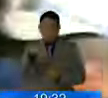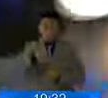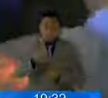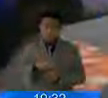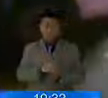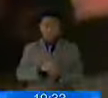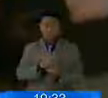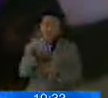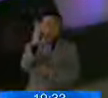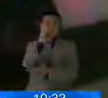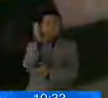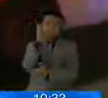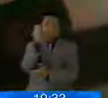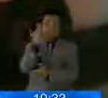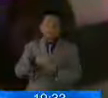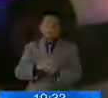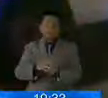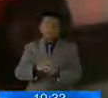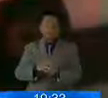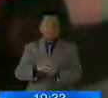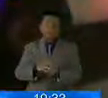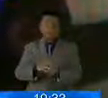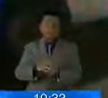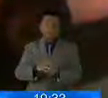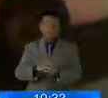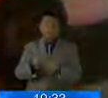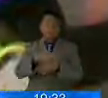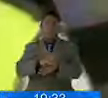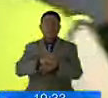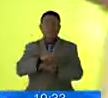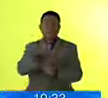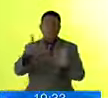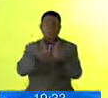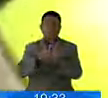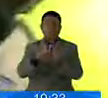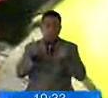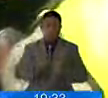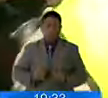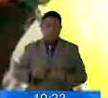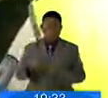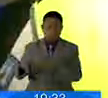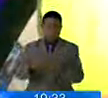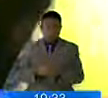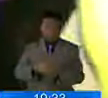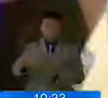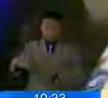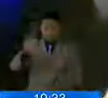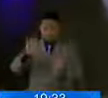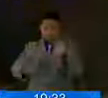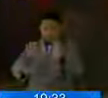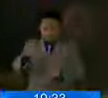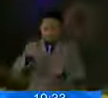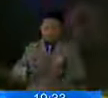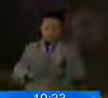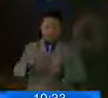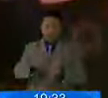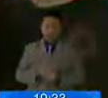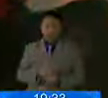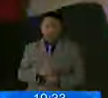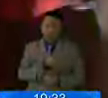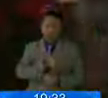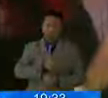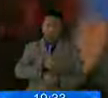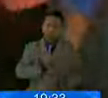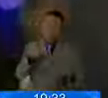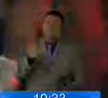llegó la ambulancia de medicina legal para poder levantar los cadáveres de las personas que han fallecido en este lamentable